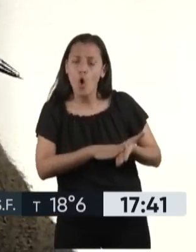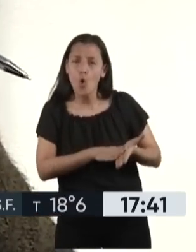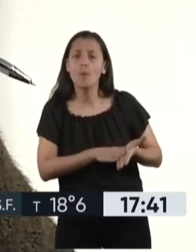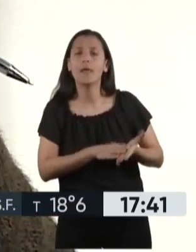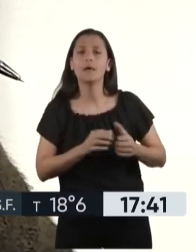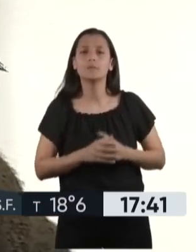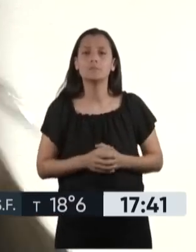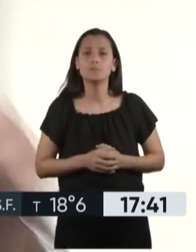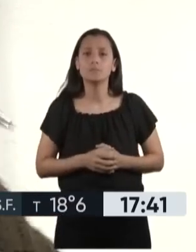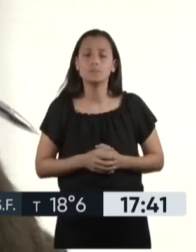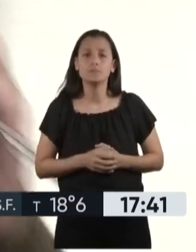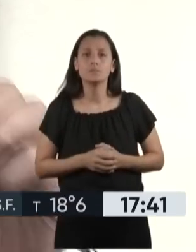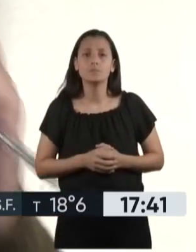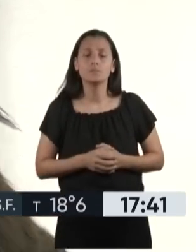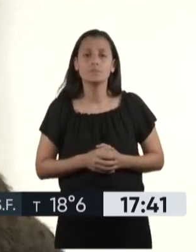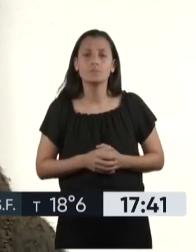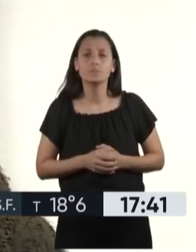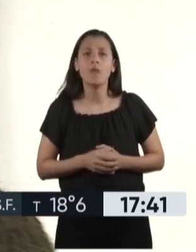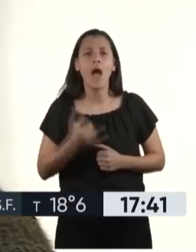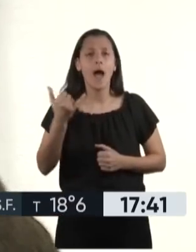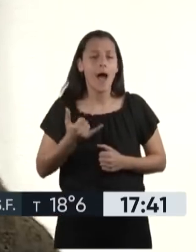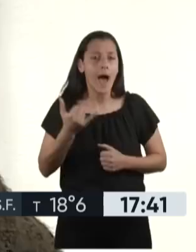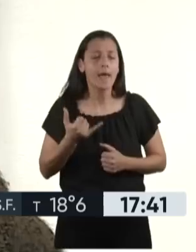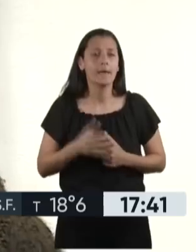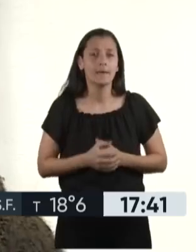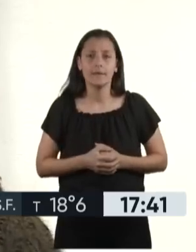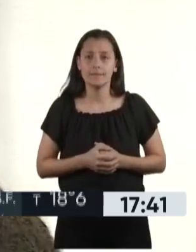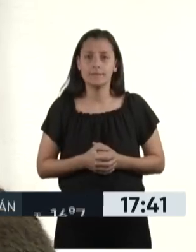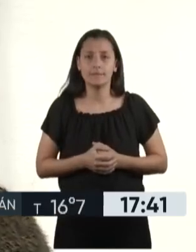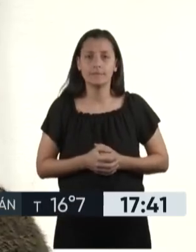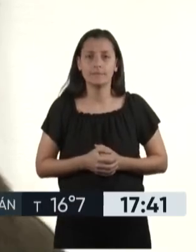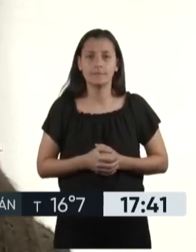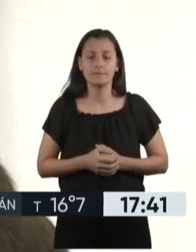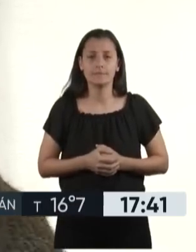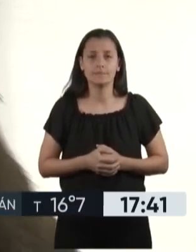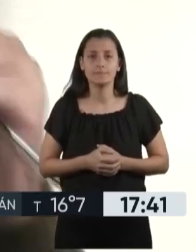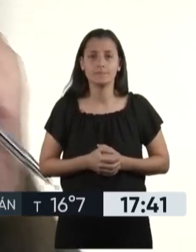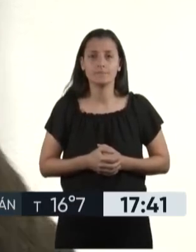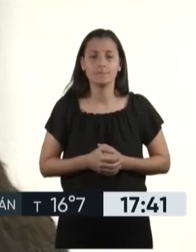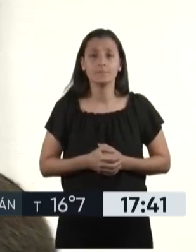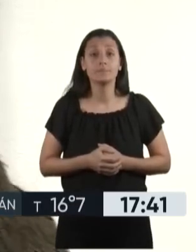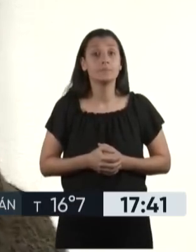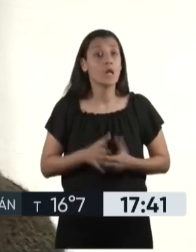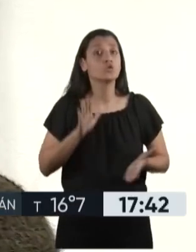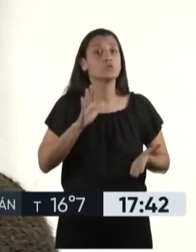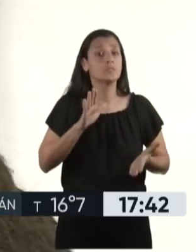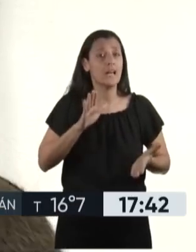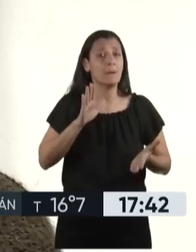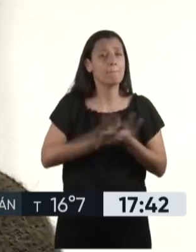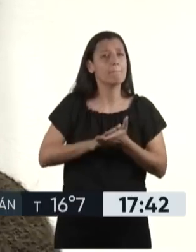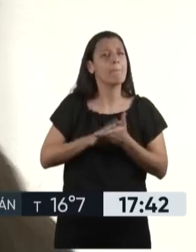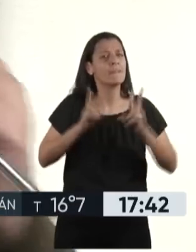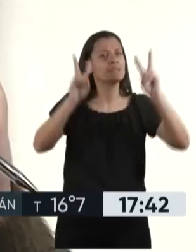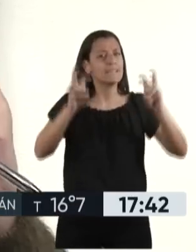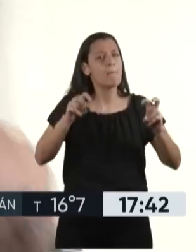de intereses creados en armar o fogonear un